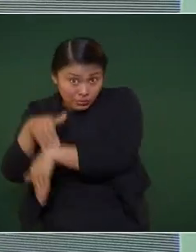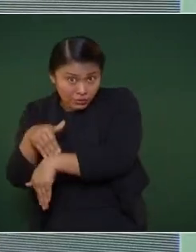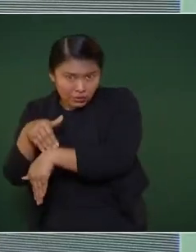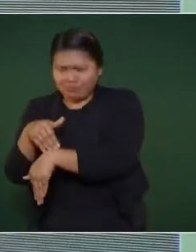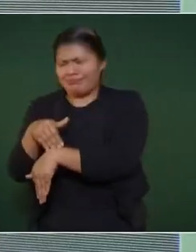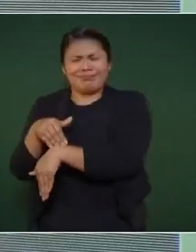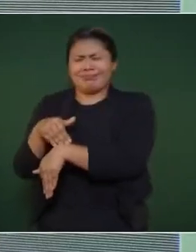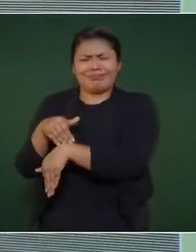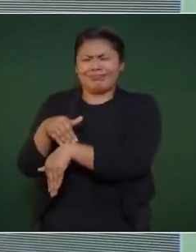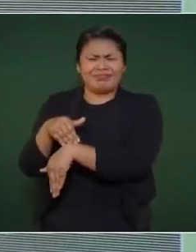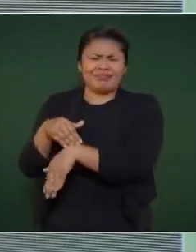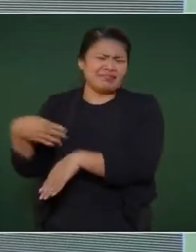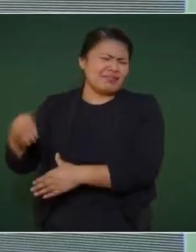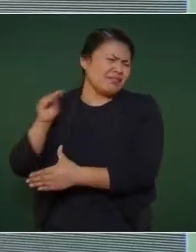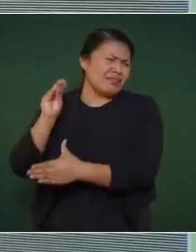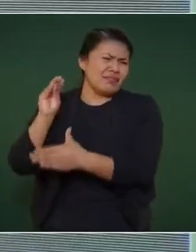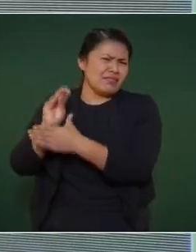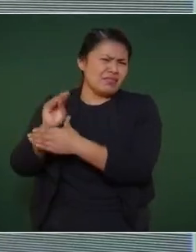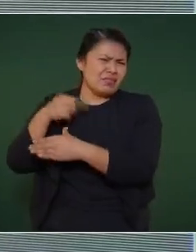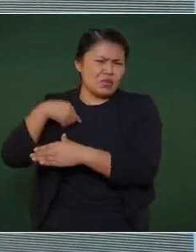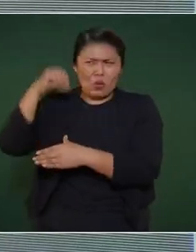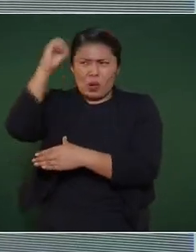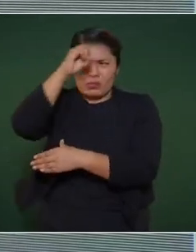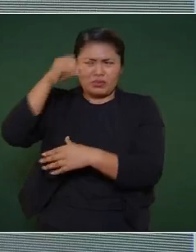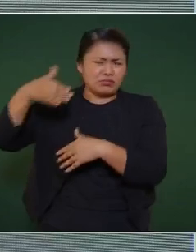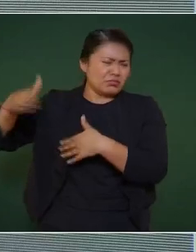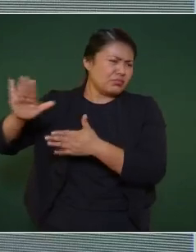tomando en cuenta esas opiniones,